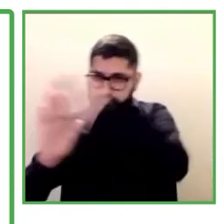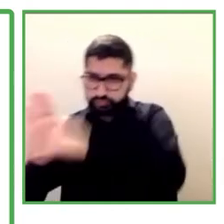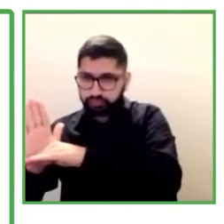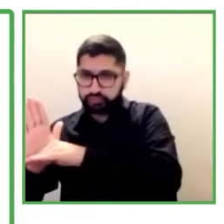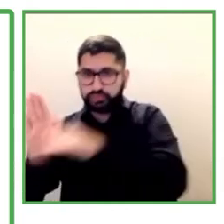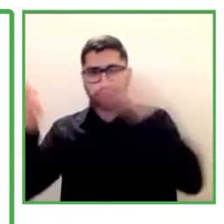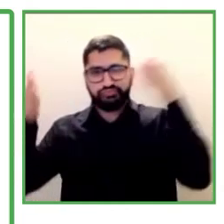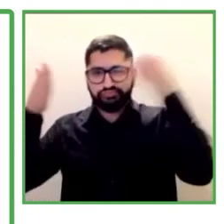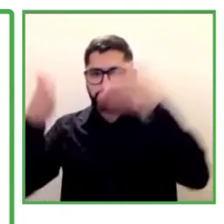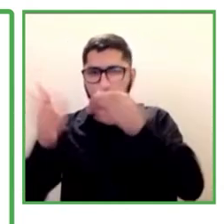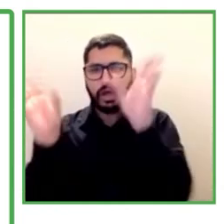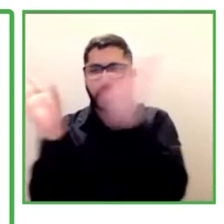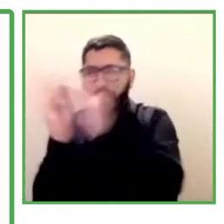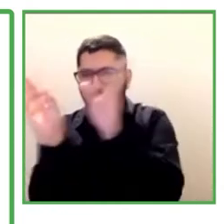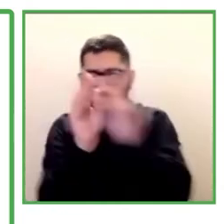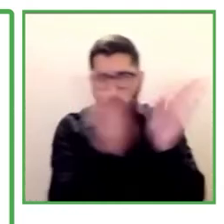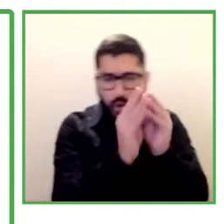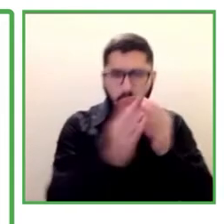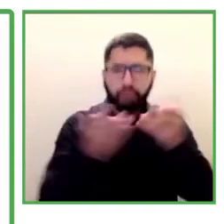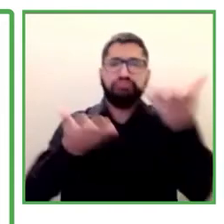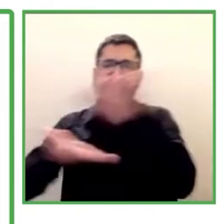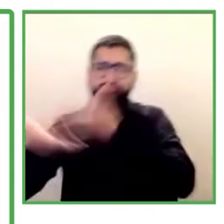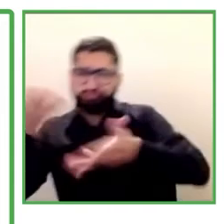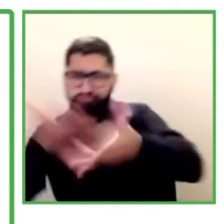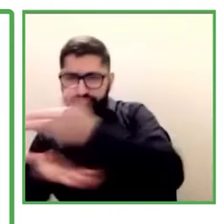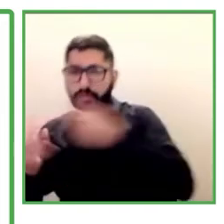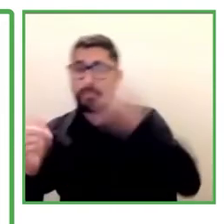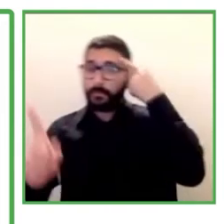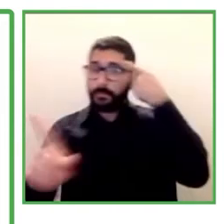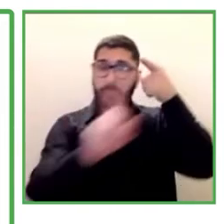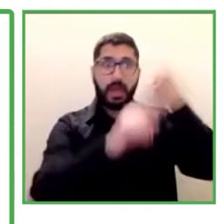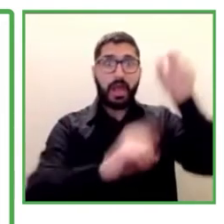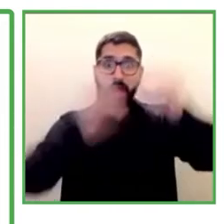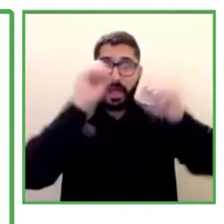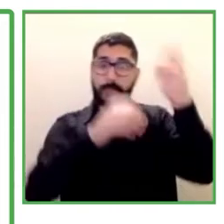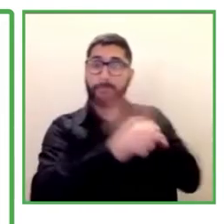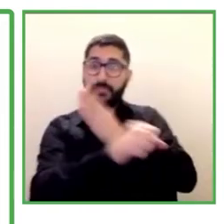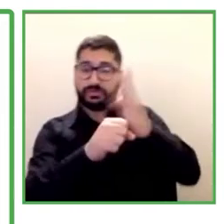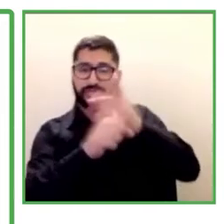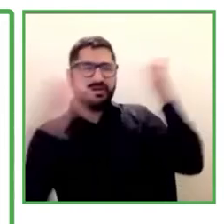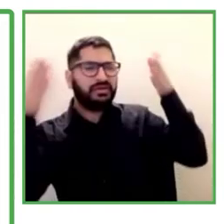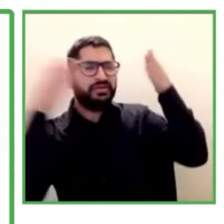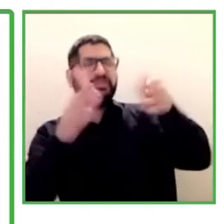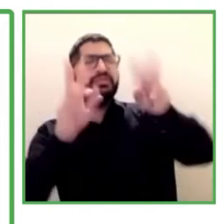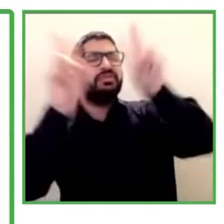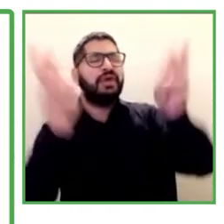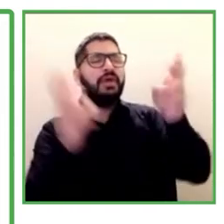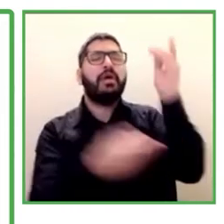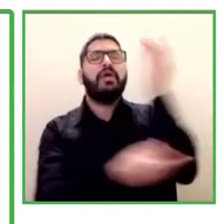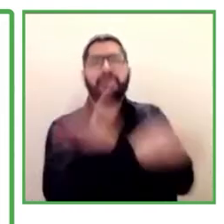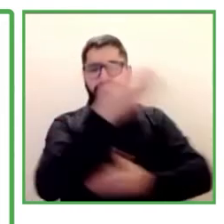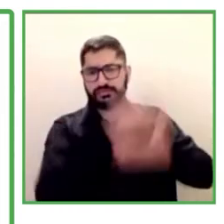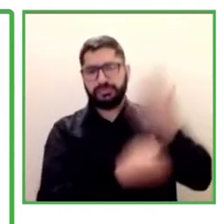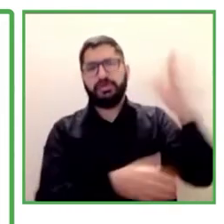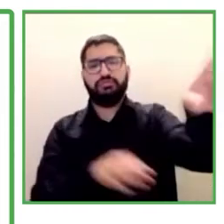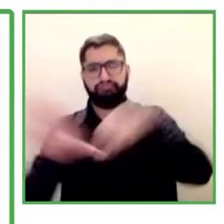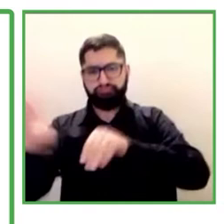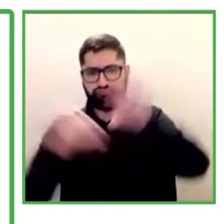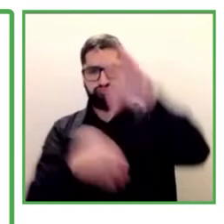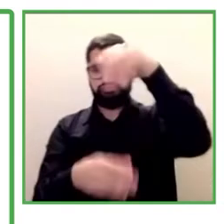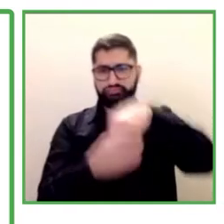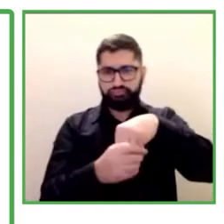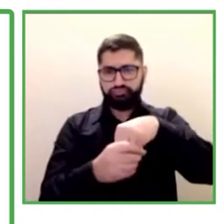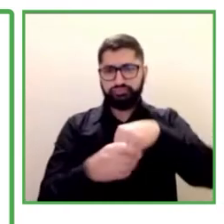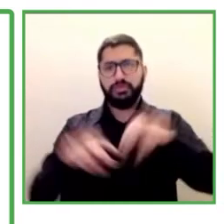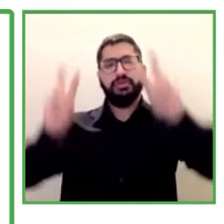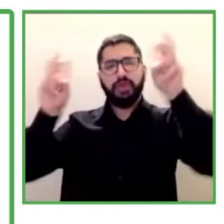temática de inclusión laboral de personas con discapacidad. El impacto a nivel de usuario, sin duda la satisfacción usuaria ha